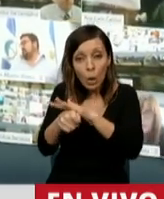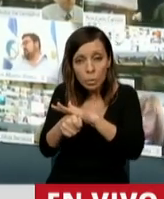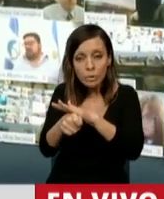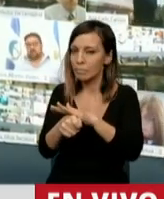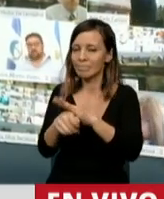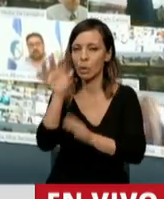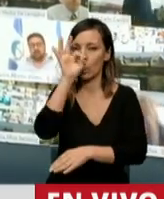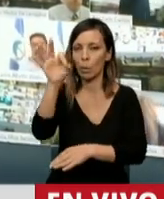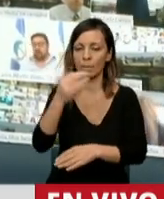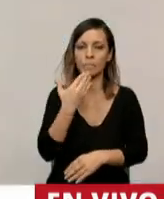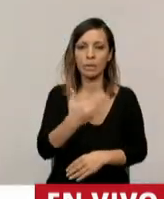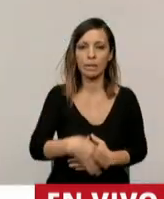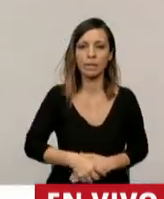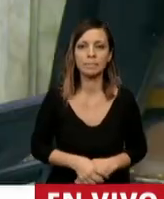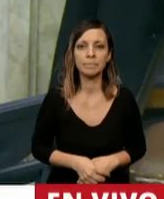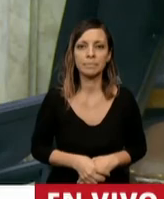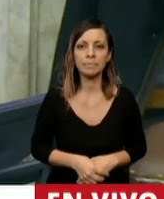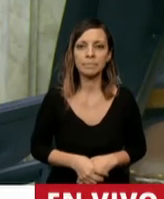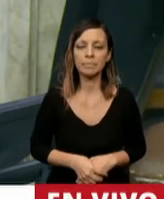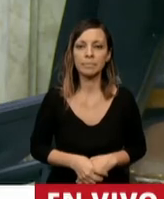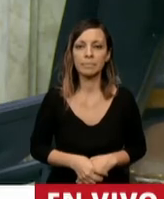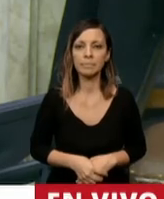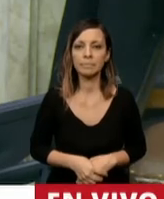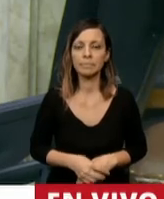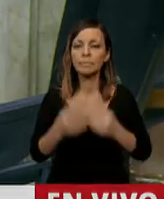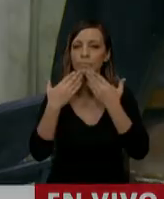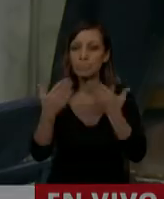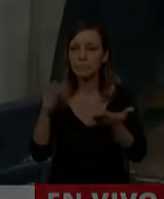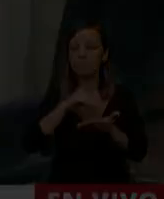Muchas gracias. Gracias, diputado Baldassi.